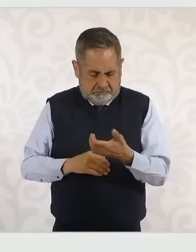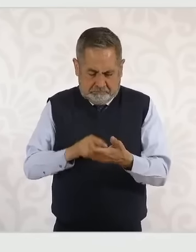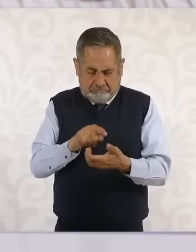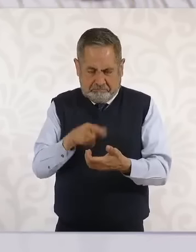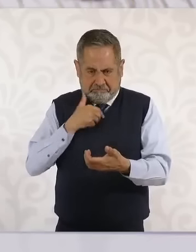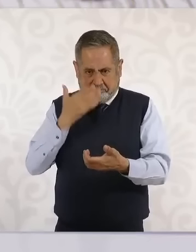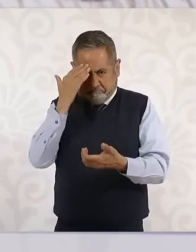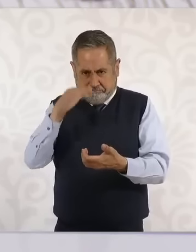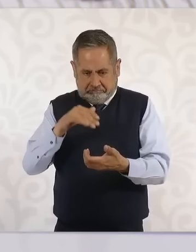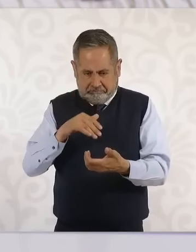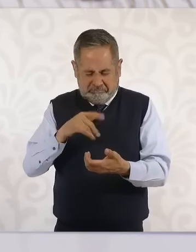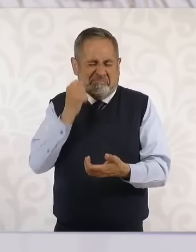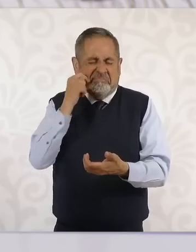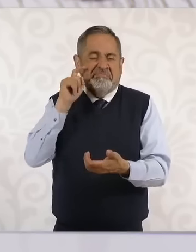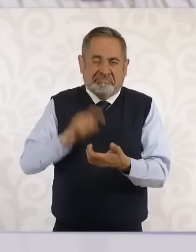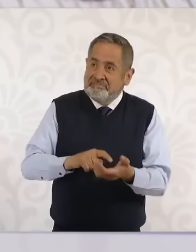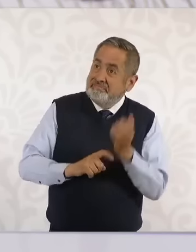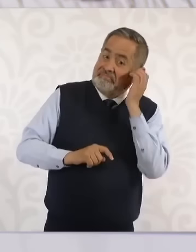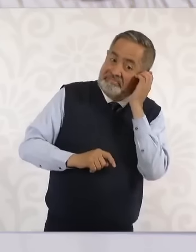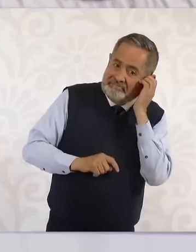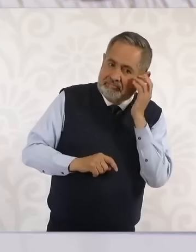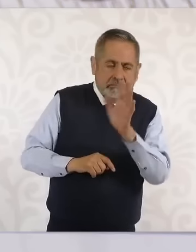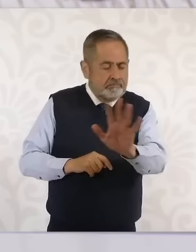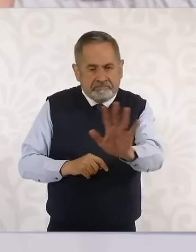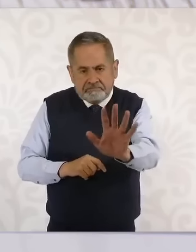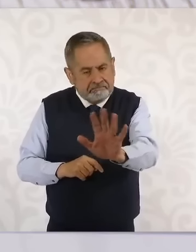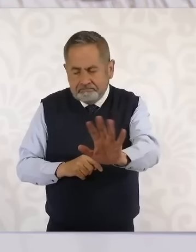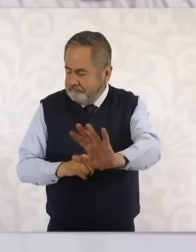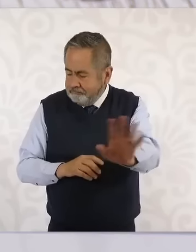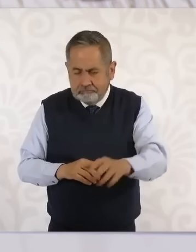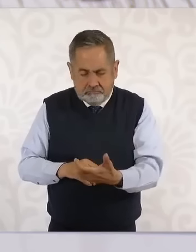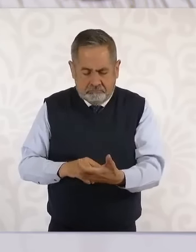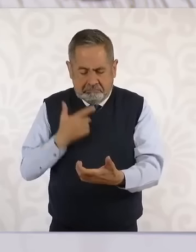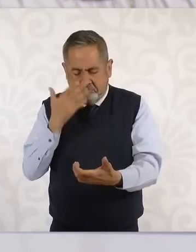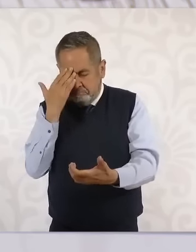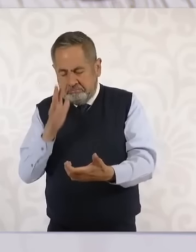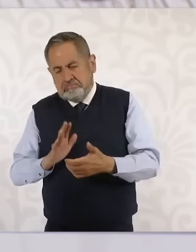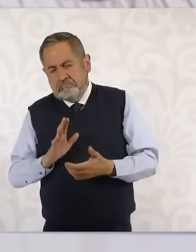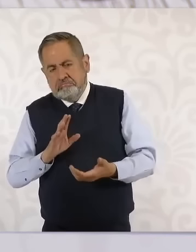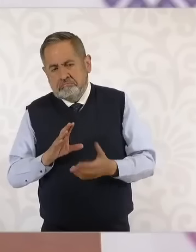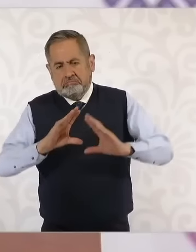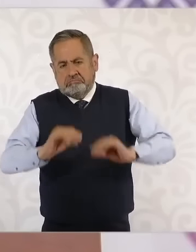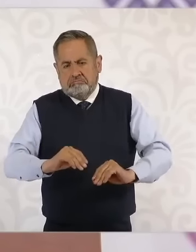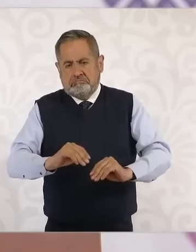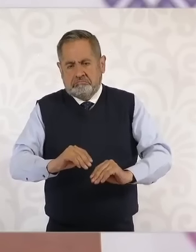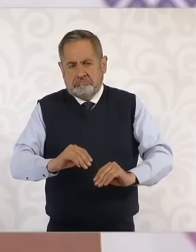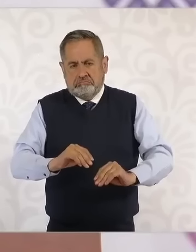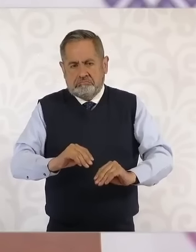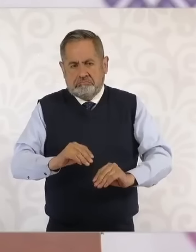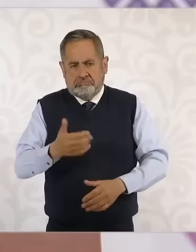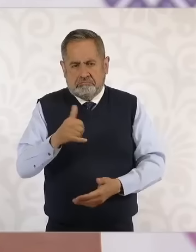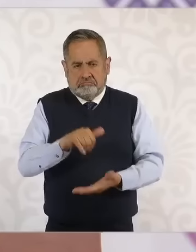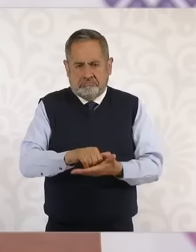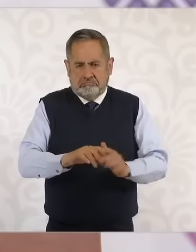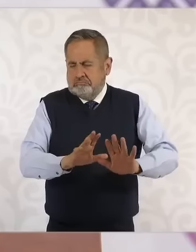identificado por nuestros contactos. Y esas campañas van a venir también para proteger a la ciudadanía de cualquier